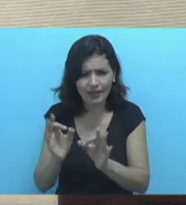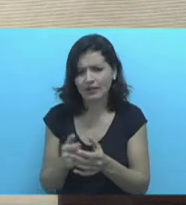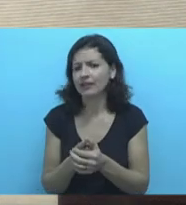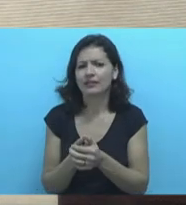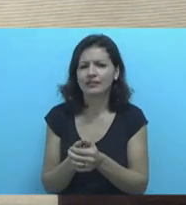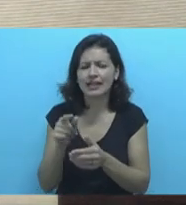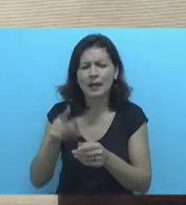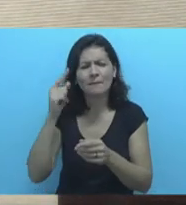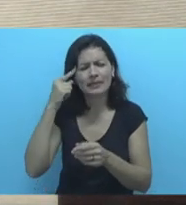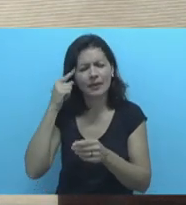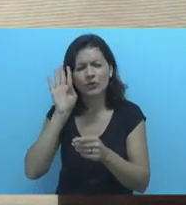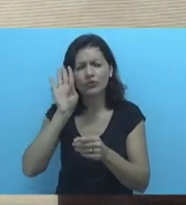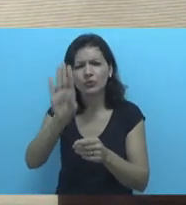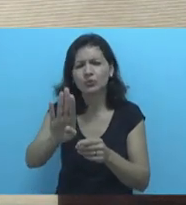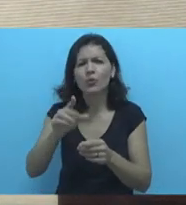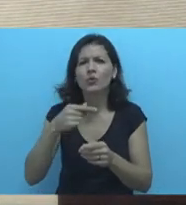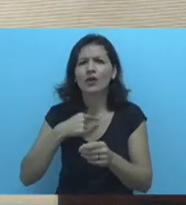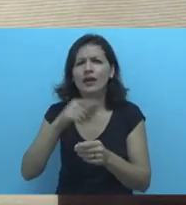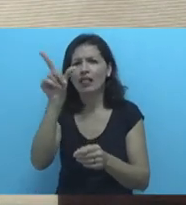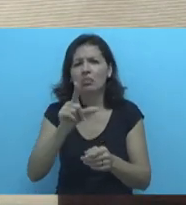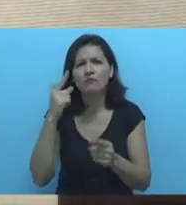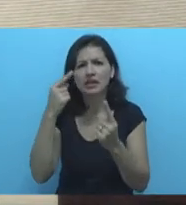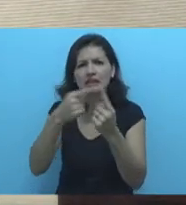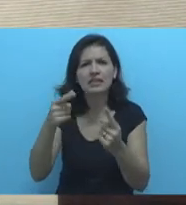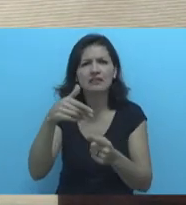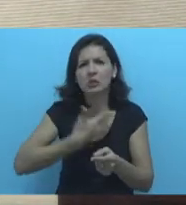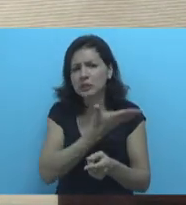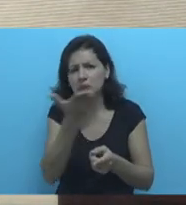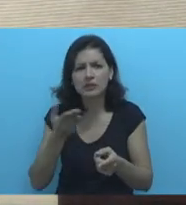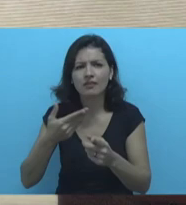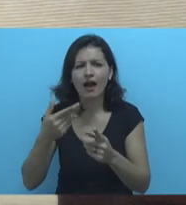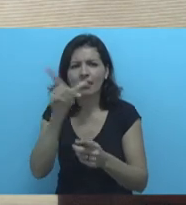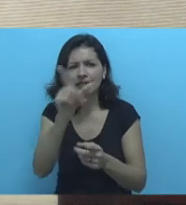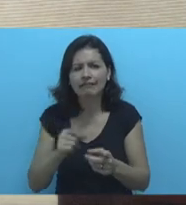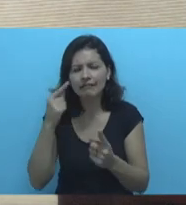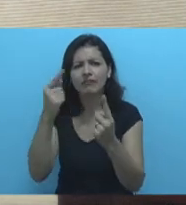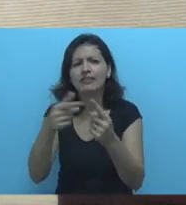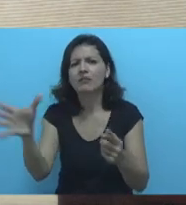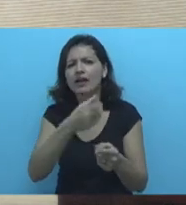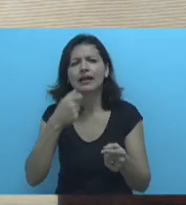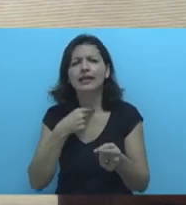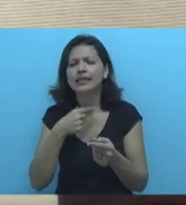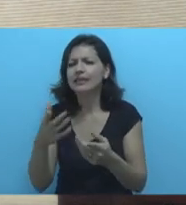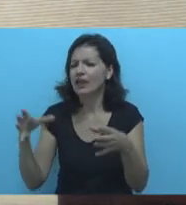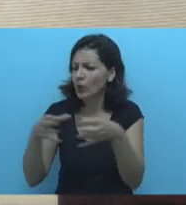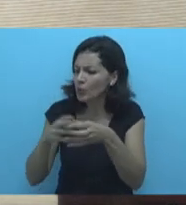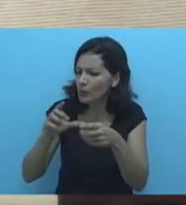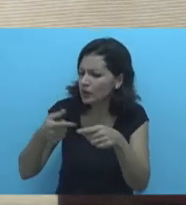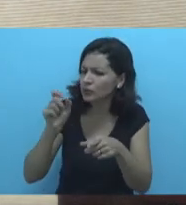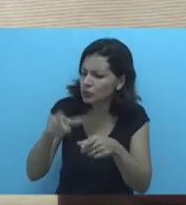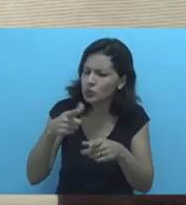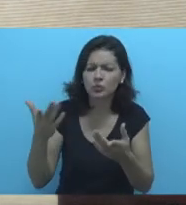estratégica de lo que quería para su país, de lo que quería para la sociedad, de lo que quería para su provincia, de lo que quería para su partido.